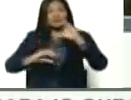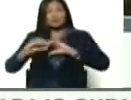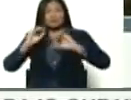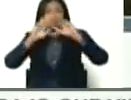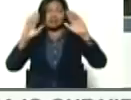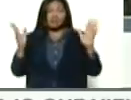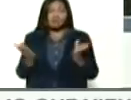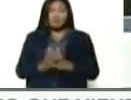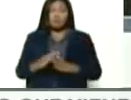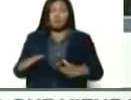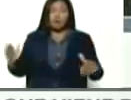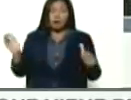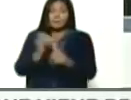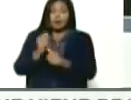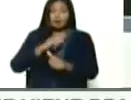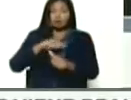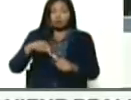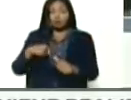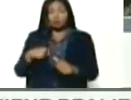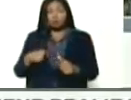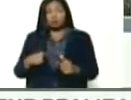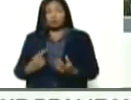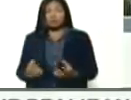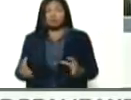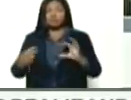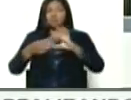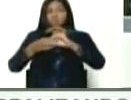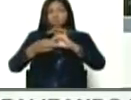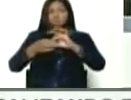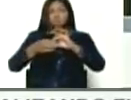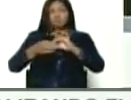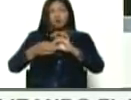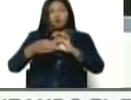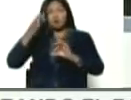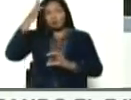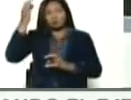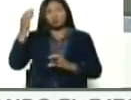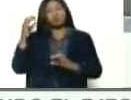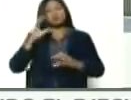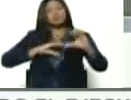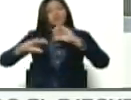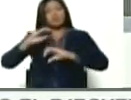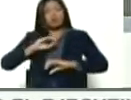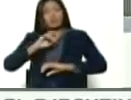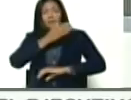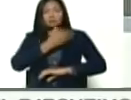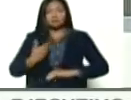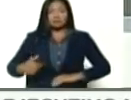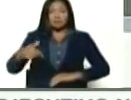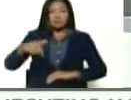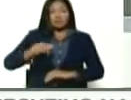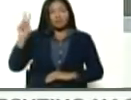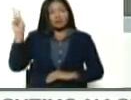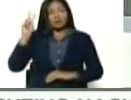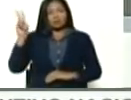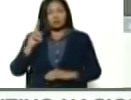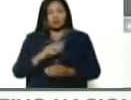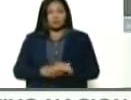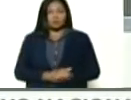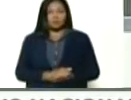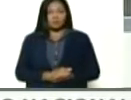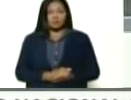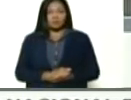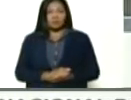mundial y articularlo con el consejo científico presidencial de venezuela y